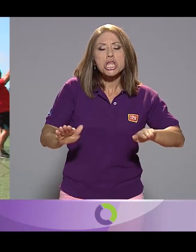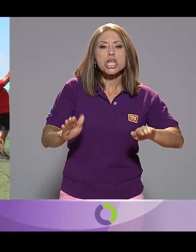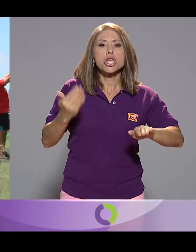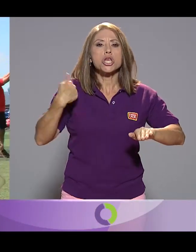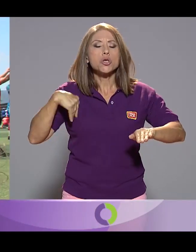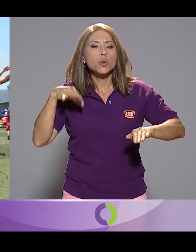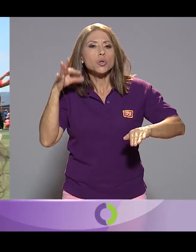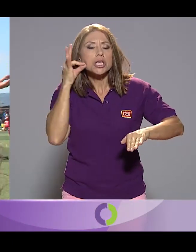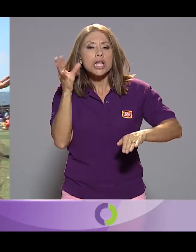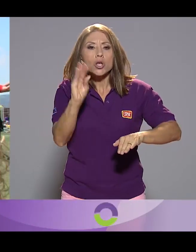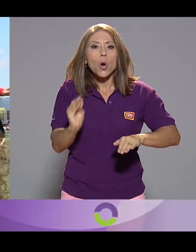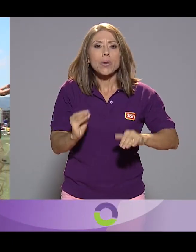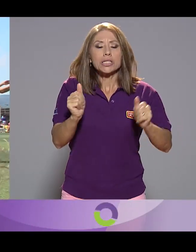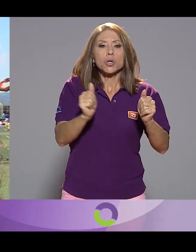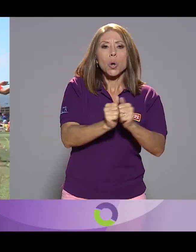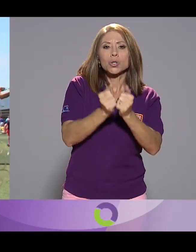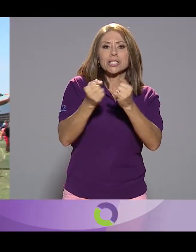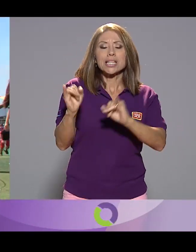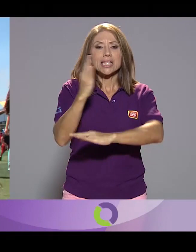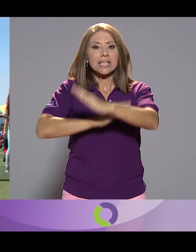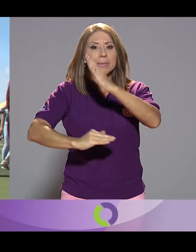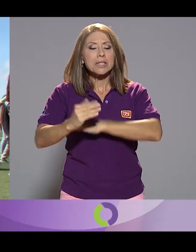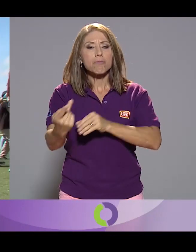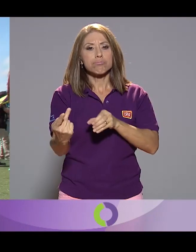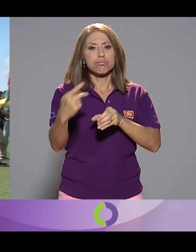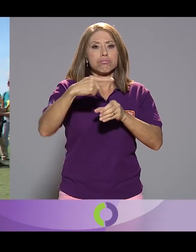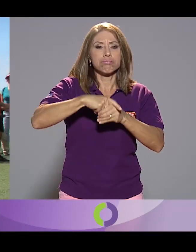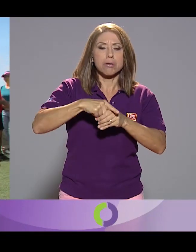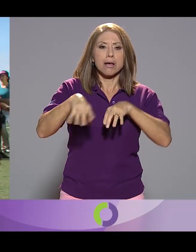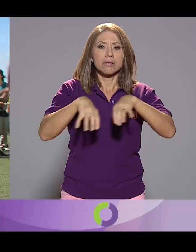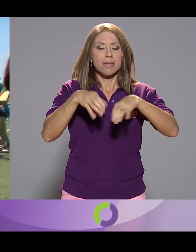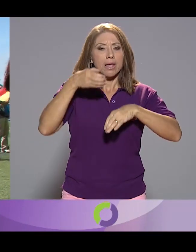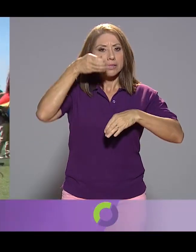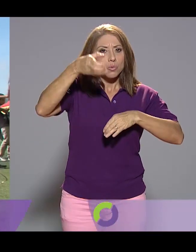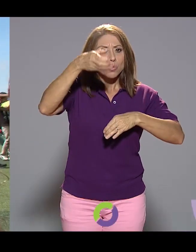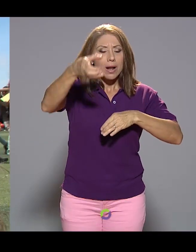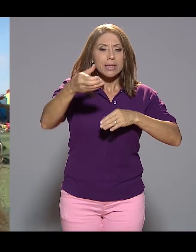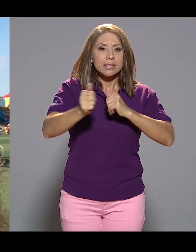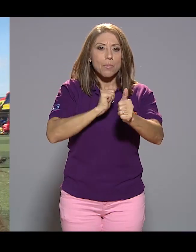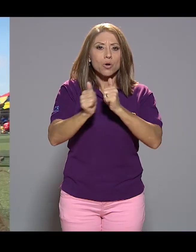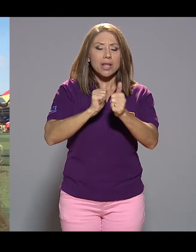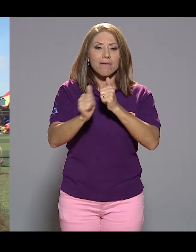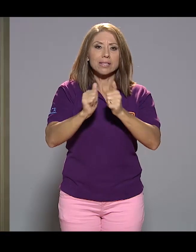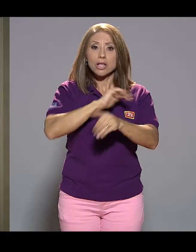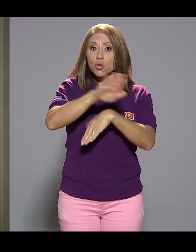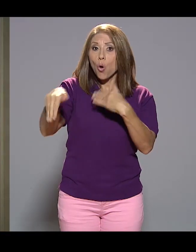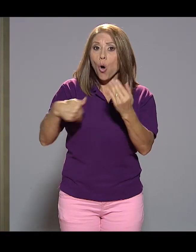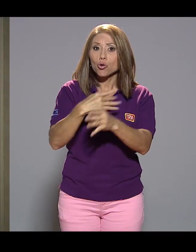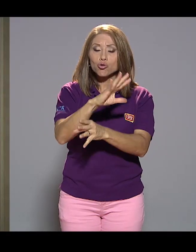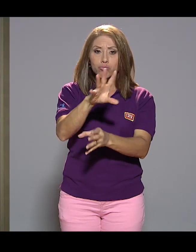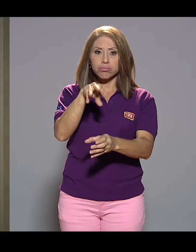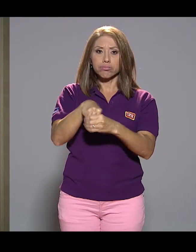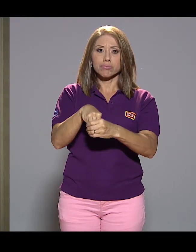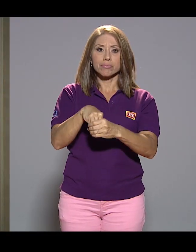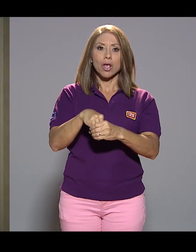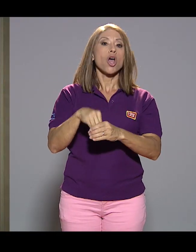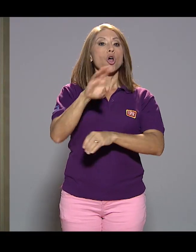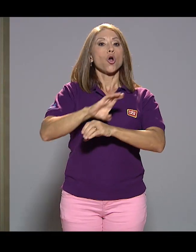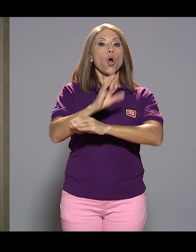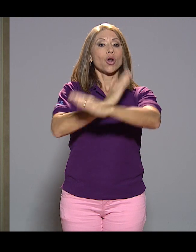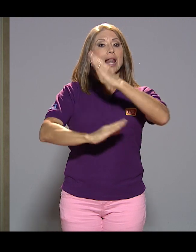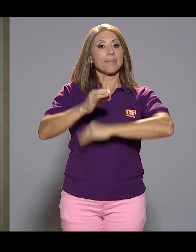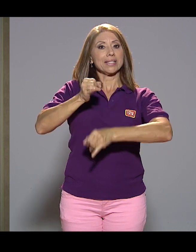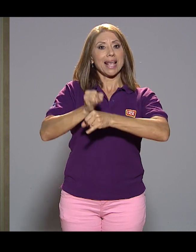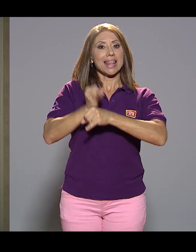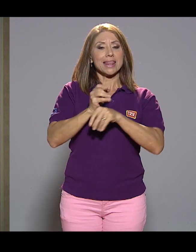niños, niñas con y sin discapacidad participen en actividades deportivas y culturales de una manera inclusiva. Si bien